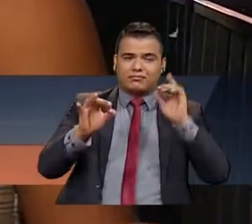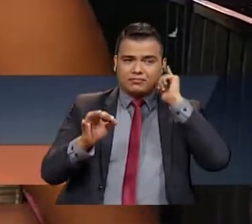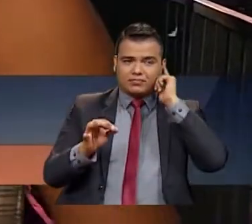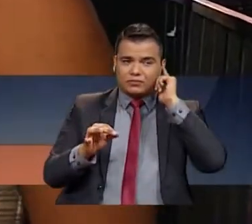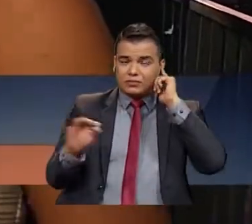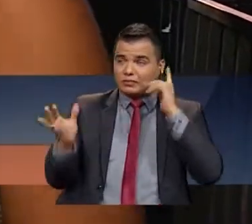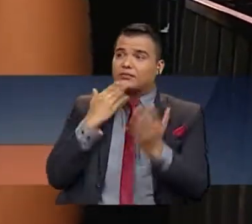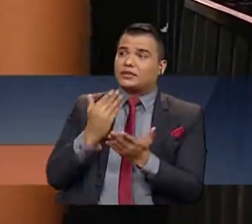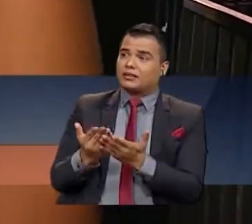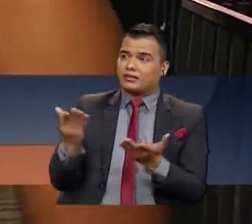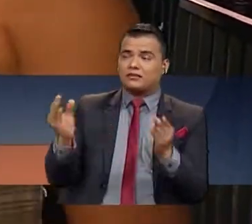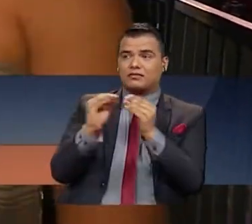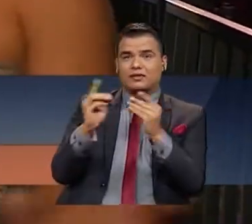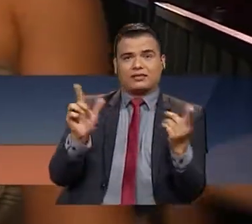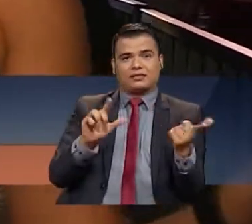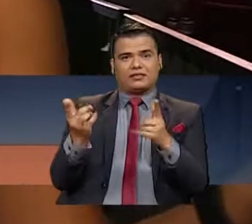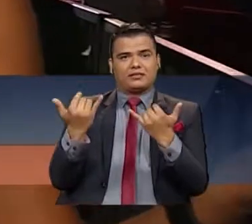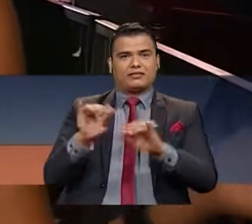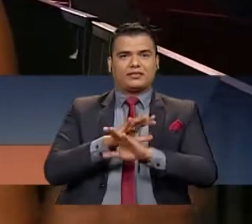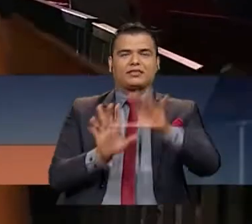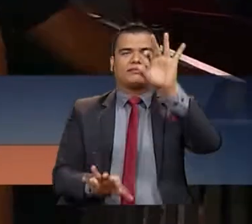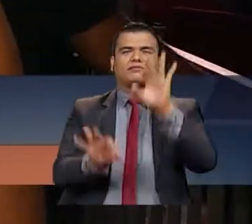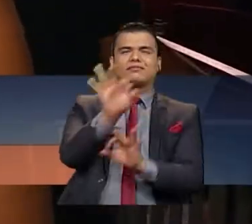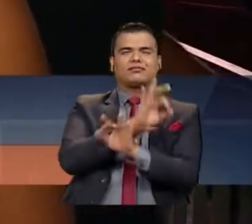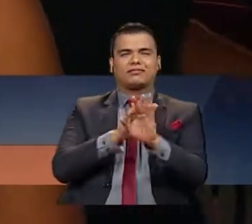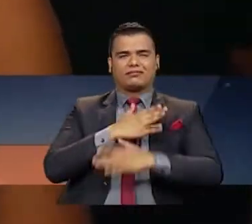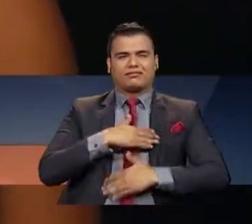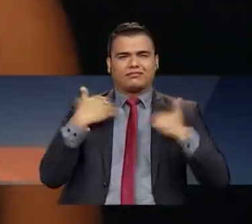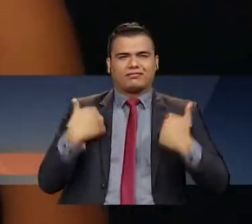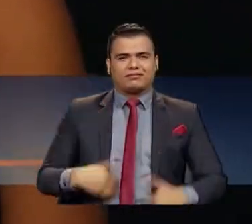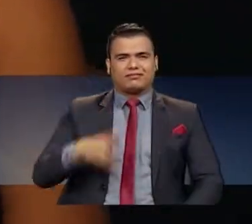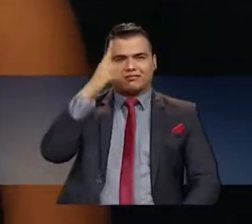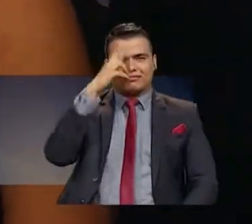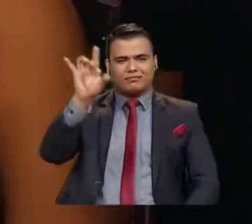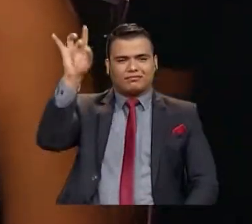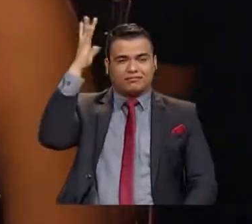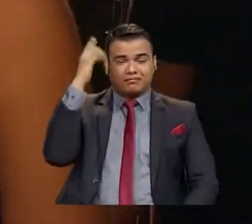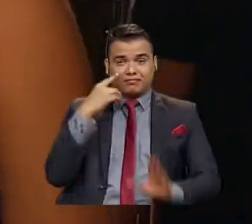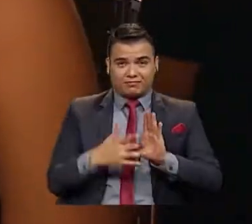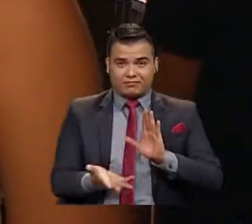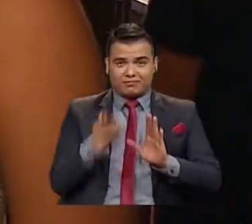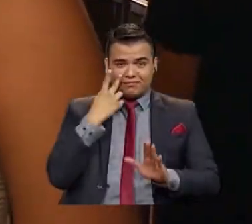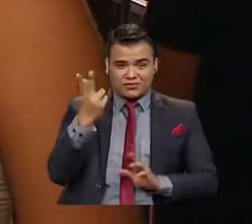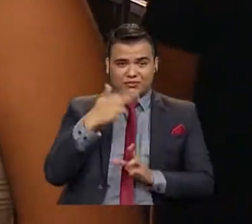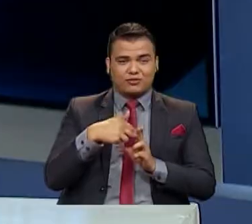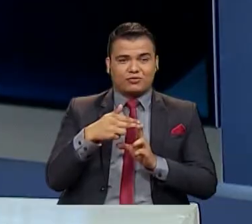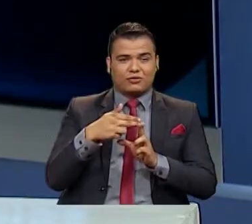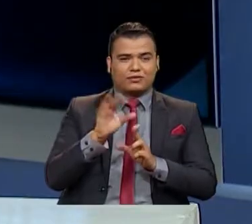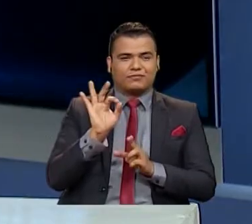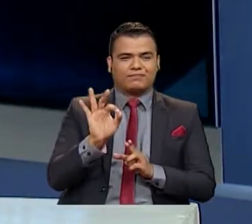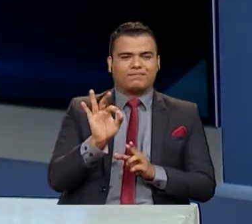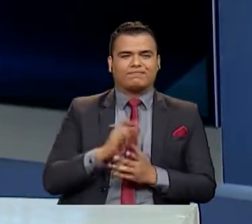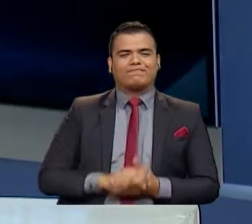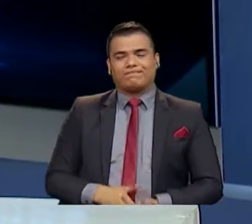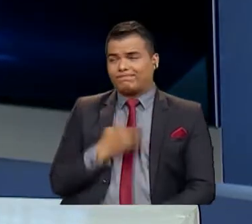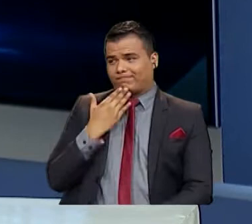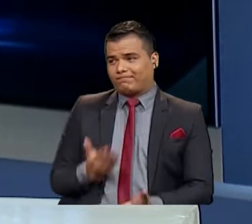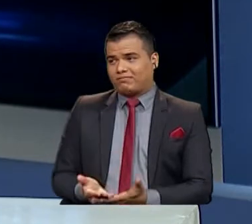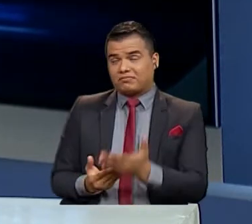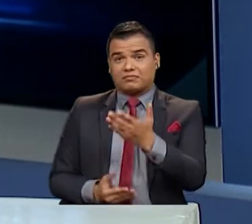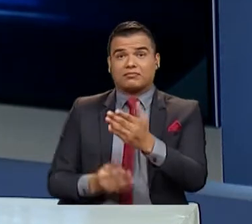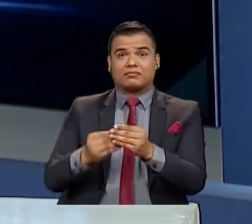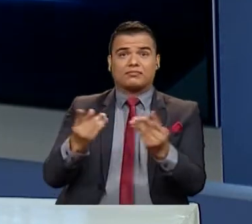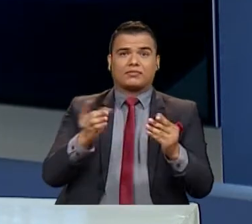Jenny, muchísimas gracias y me despido. Para Telepacífico Noticias, informó Violeta González, hasta pronto. Gracias, Violeta, y